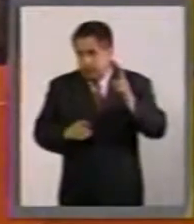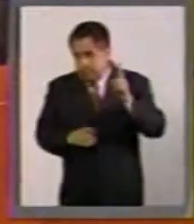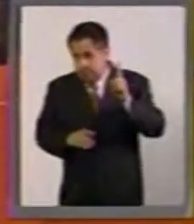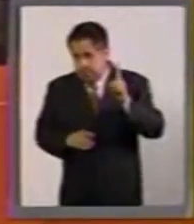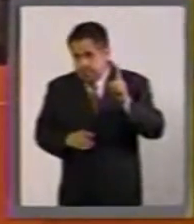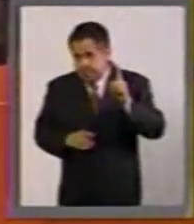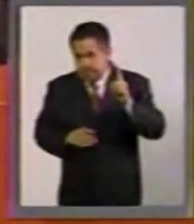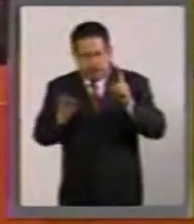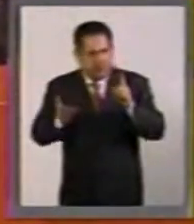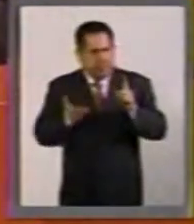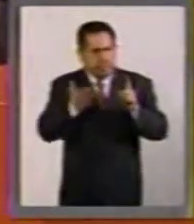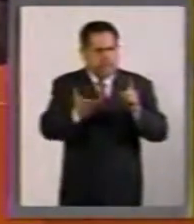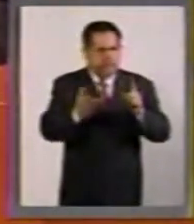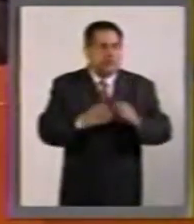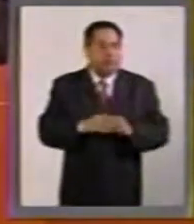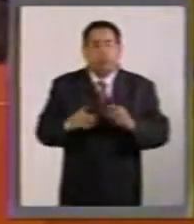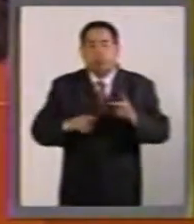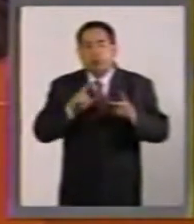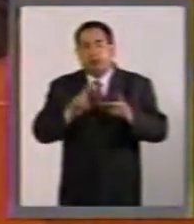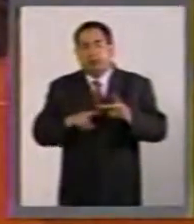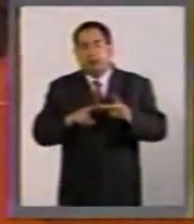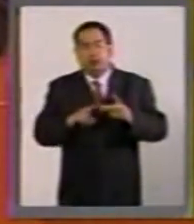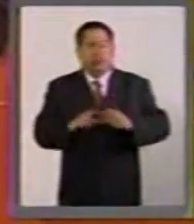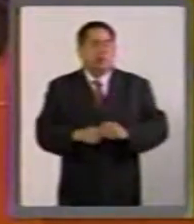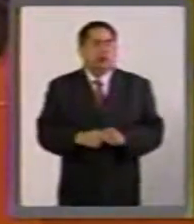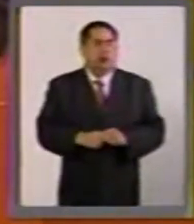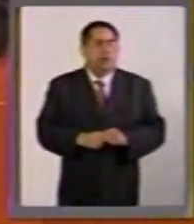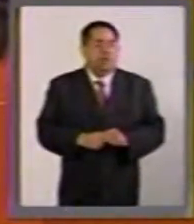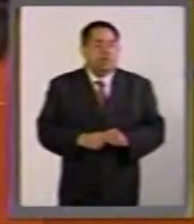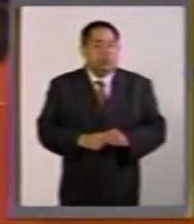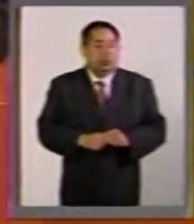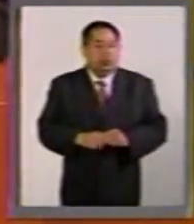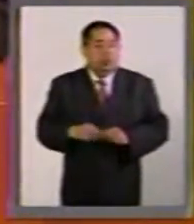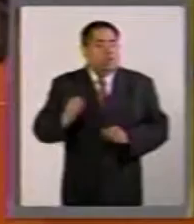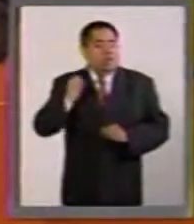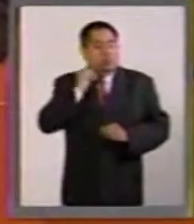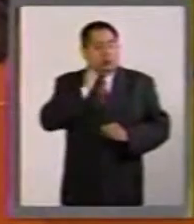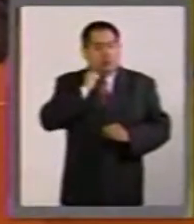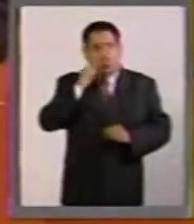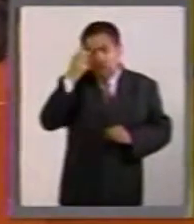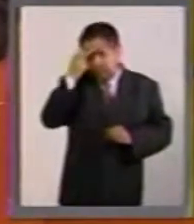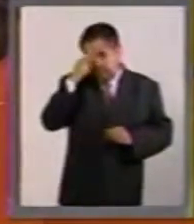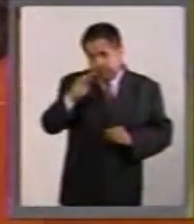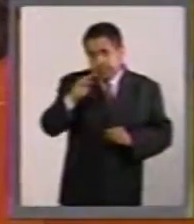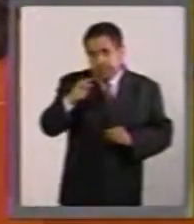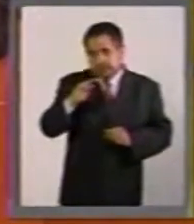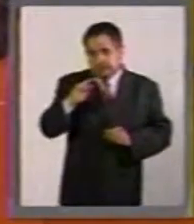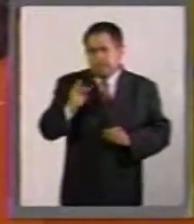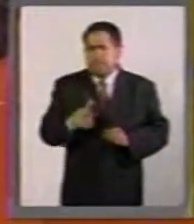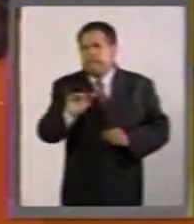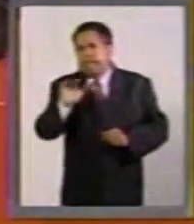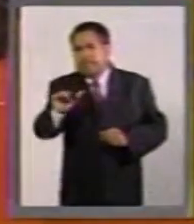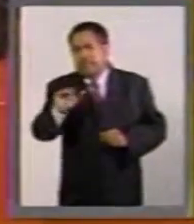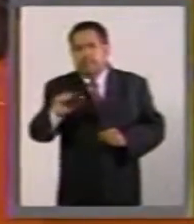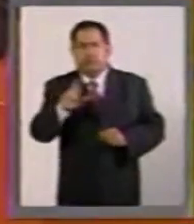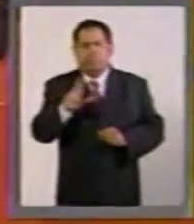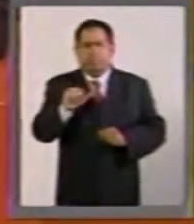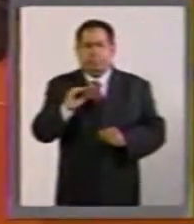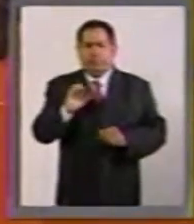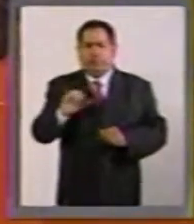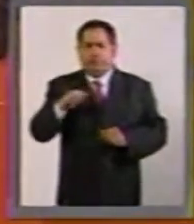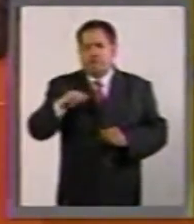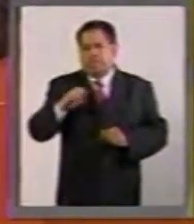la primera petición. La segunda, el Senado de la República exhorta a Rafael Moreno